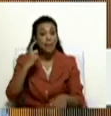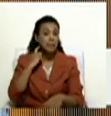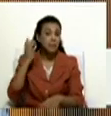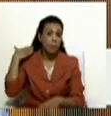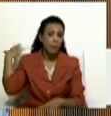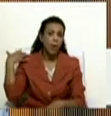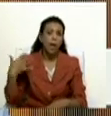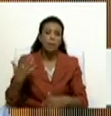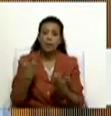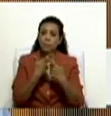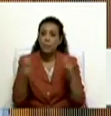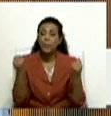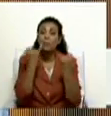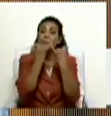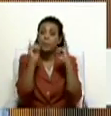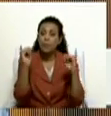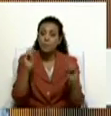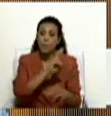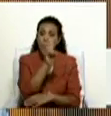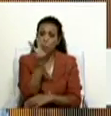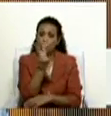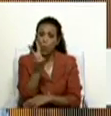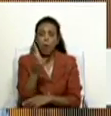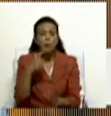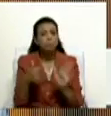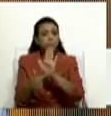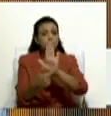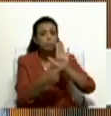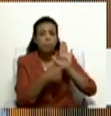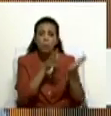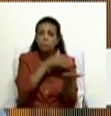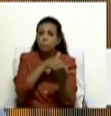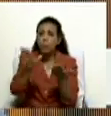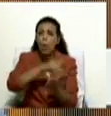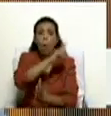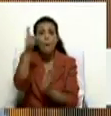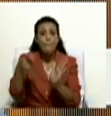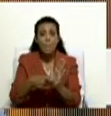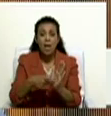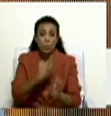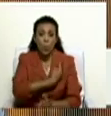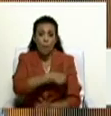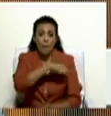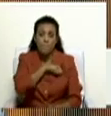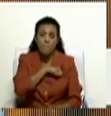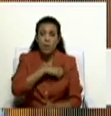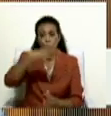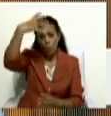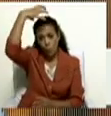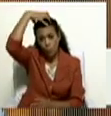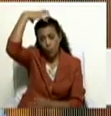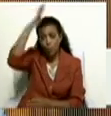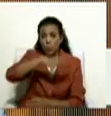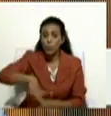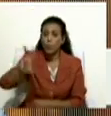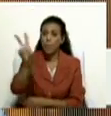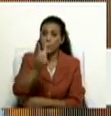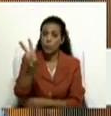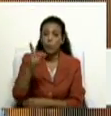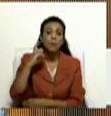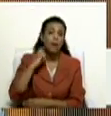la guerra de Independencia representando así la expulsión total del ejército español en tierras venezolanas en